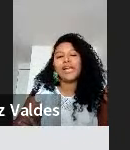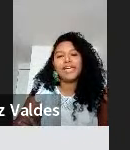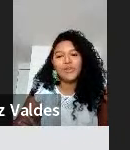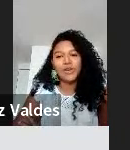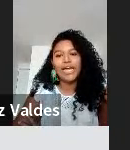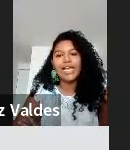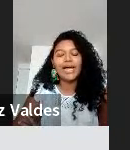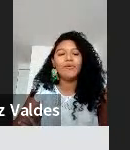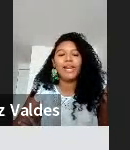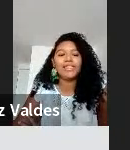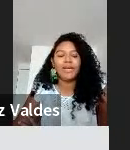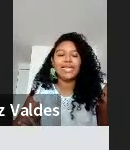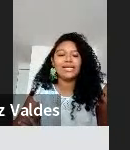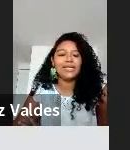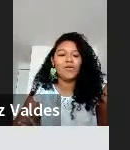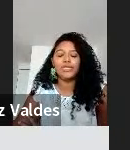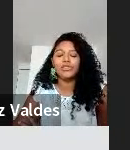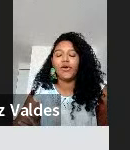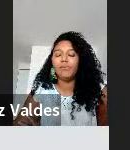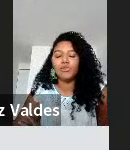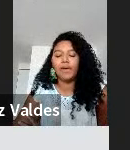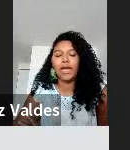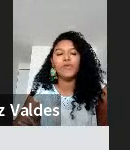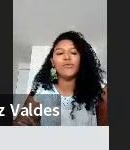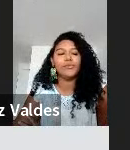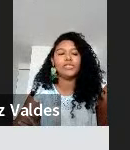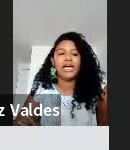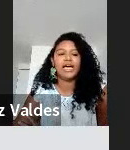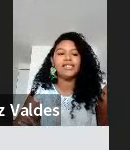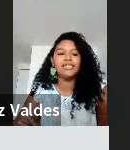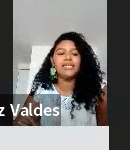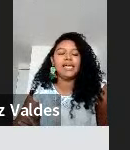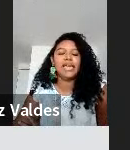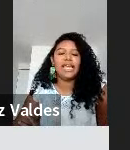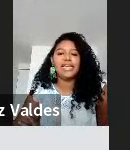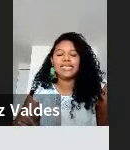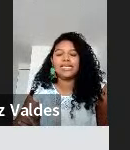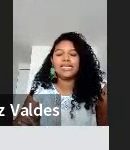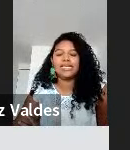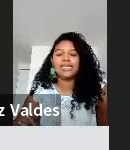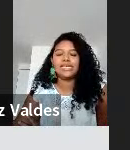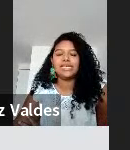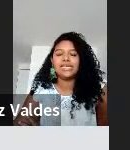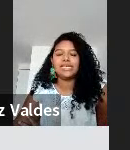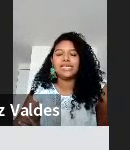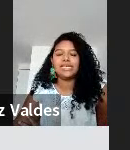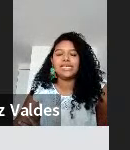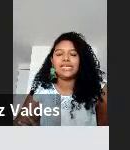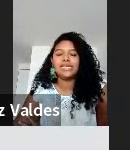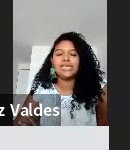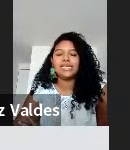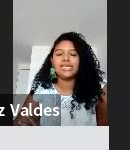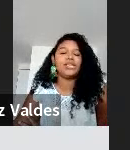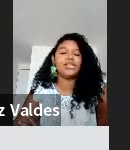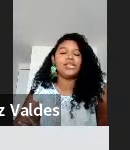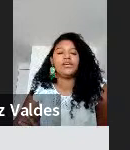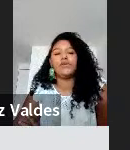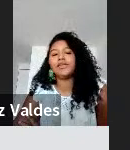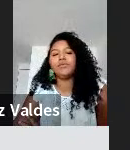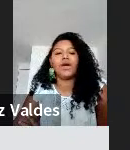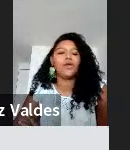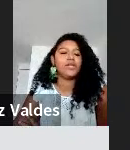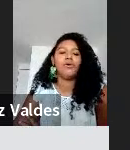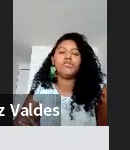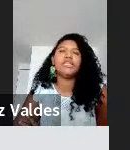bueno, contar la historia de las mujeres de Petra se convirtió en mucho más que en un reportaje que necesitó recabar datos, contrastar